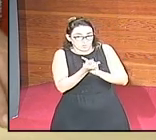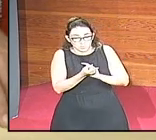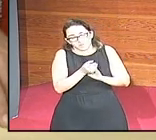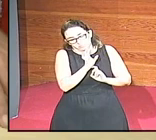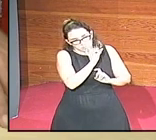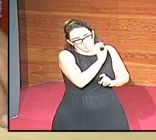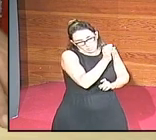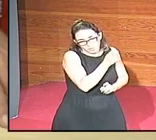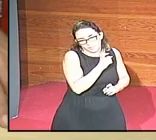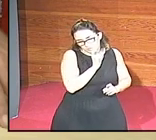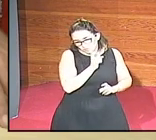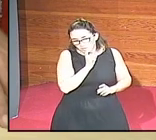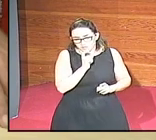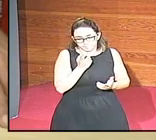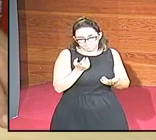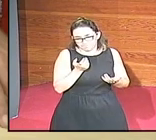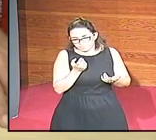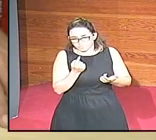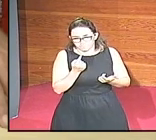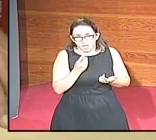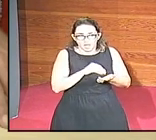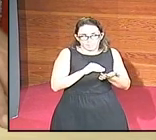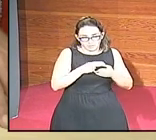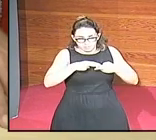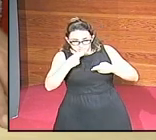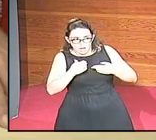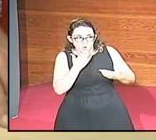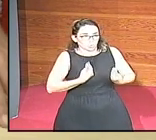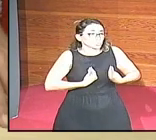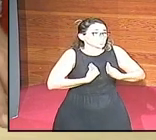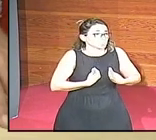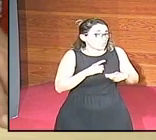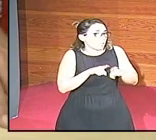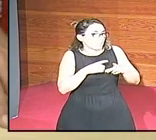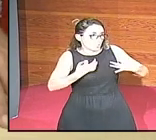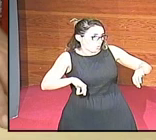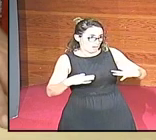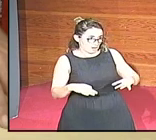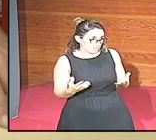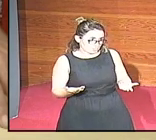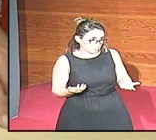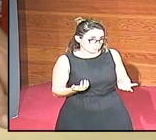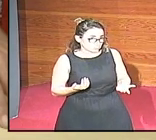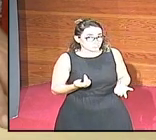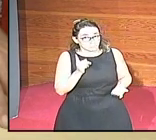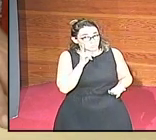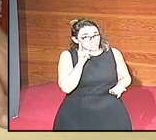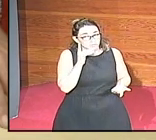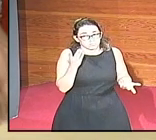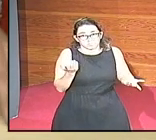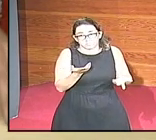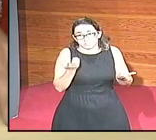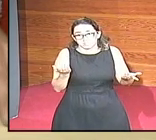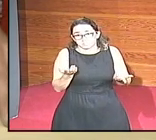obviamente, pues sobre hemos tenido algún susto en un checkpoint, pero vamos, estas son las cosas normales, es como, no lo sé, es como